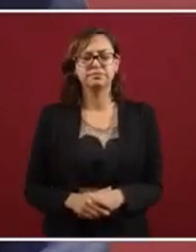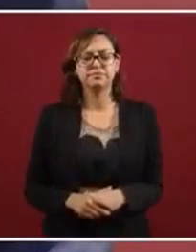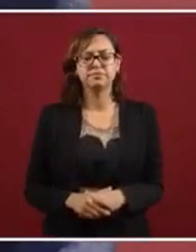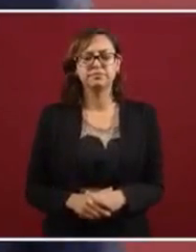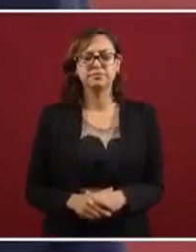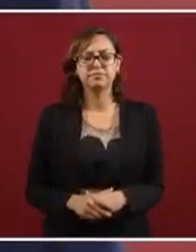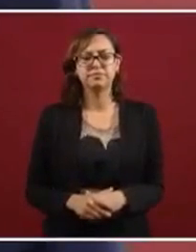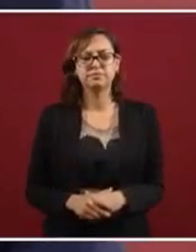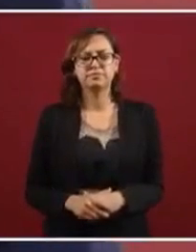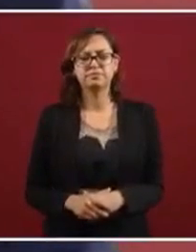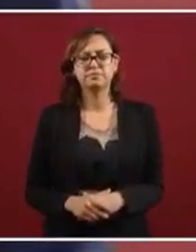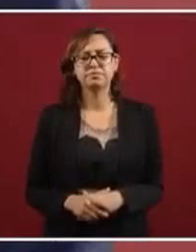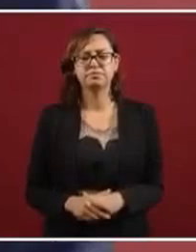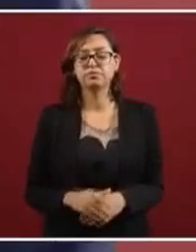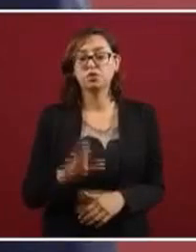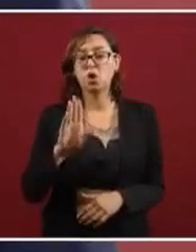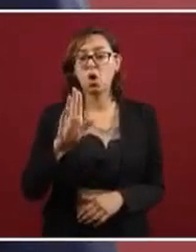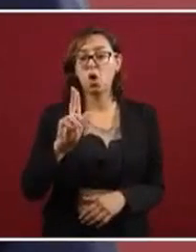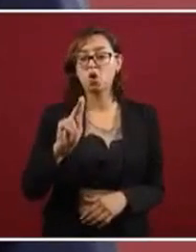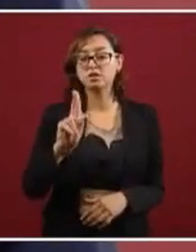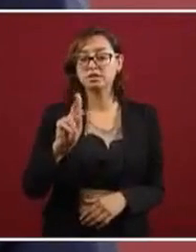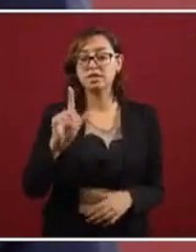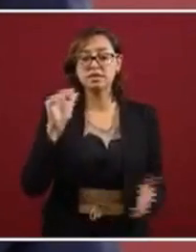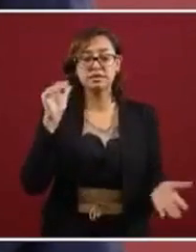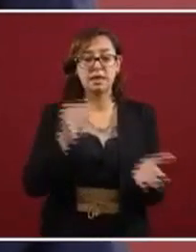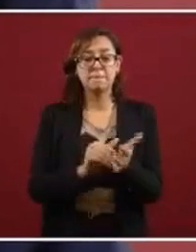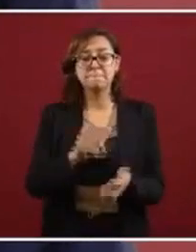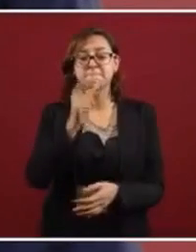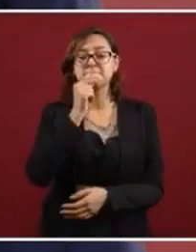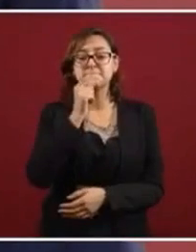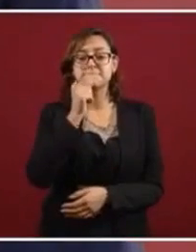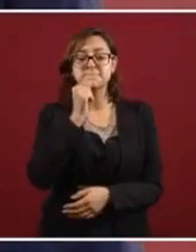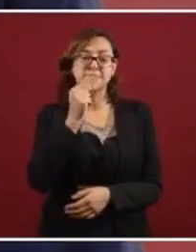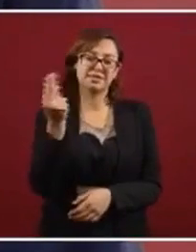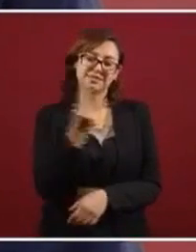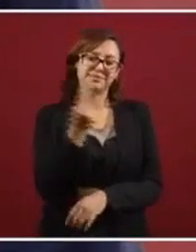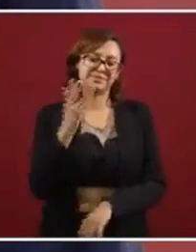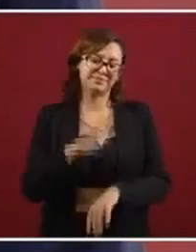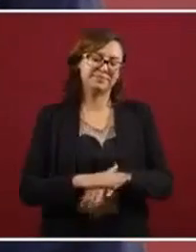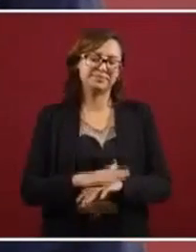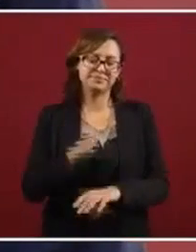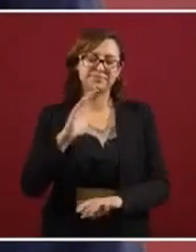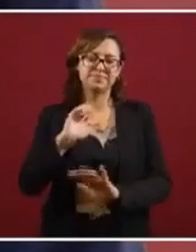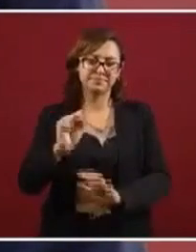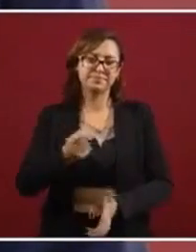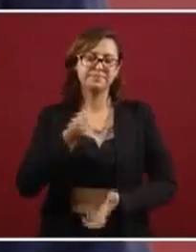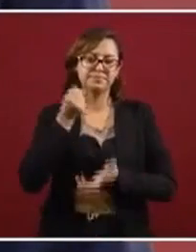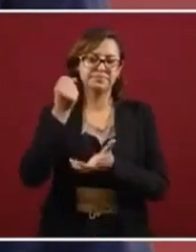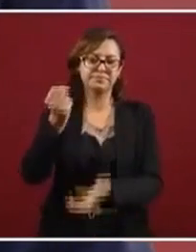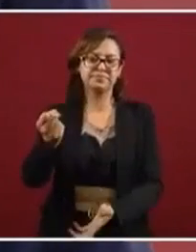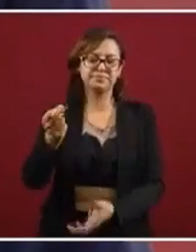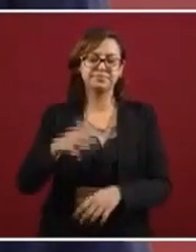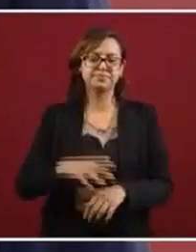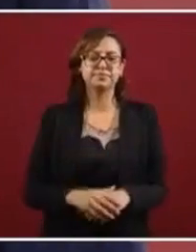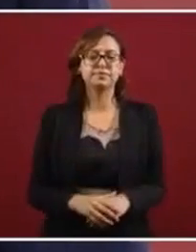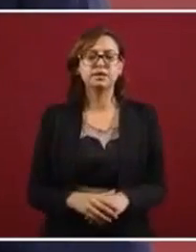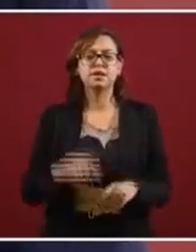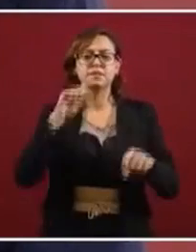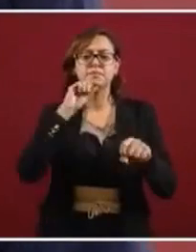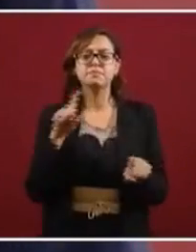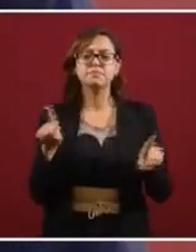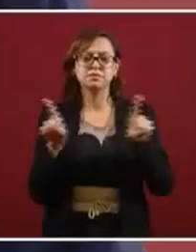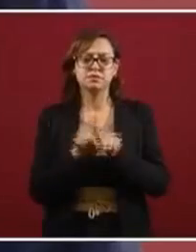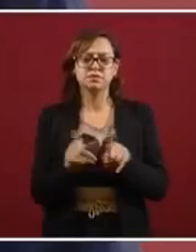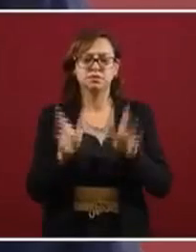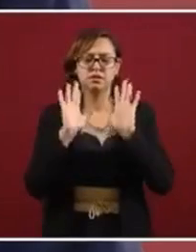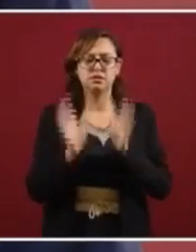tener 80 mil elementos pues se requiere más presupuestos y ya se inició también